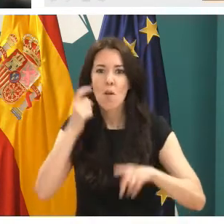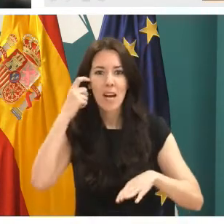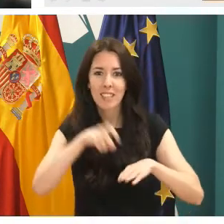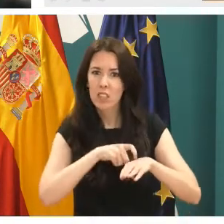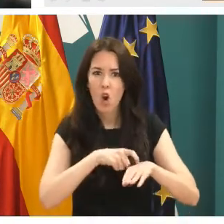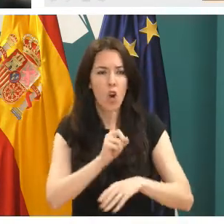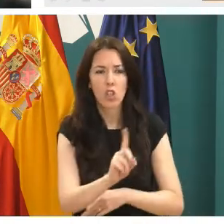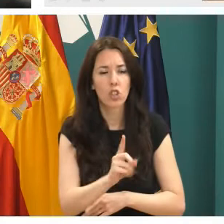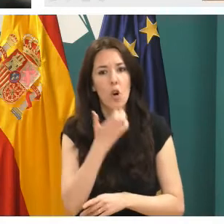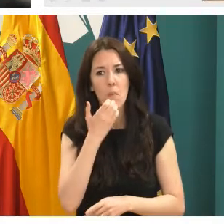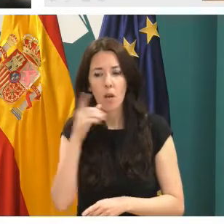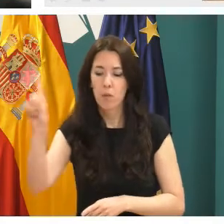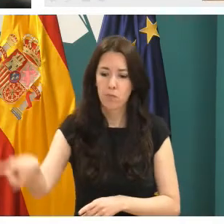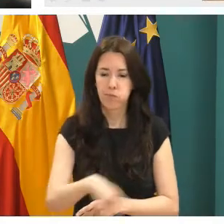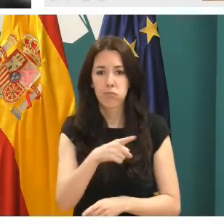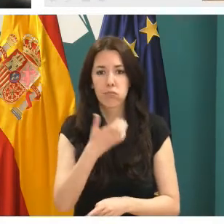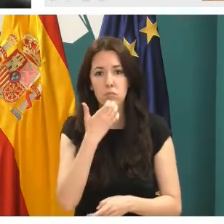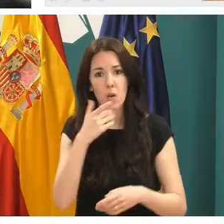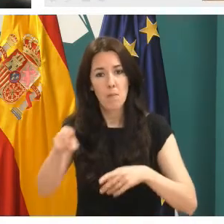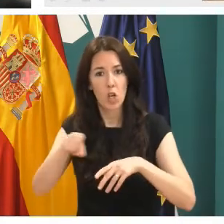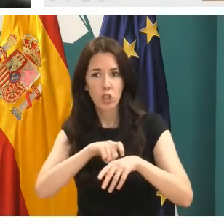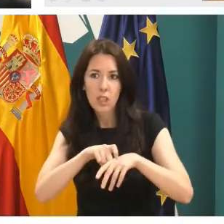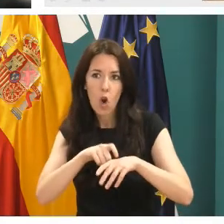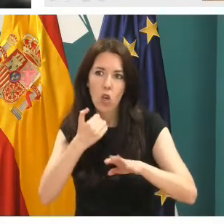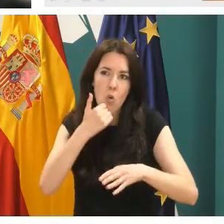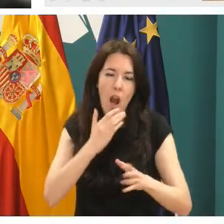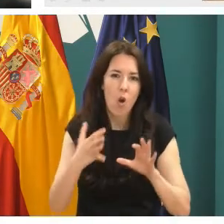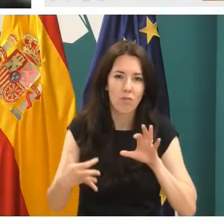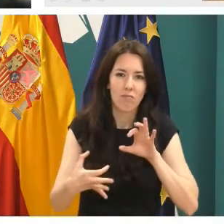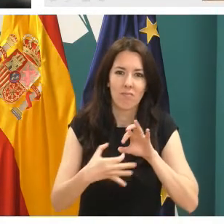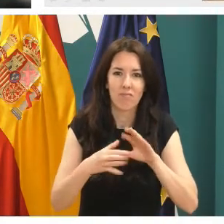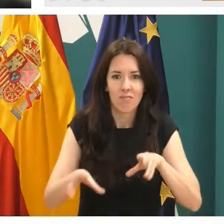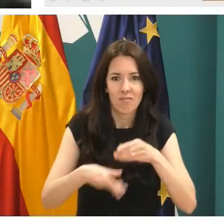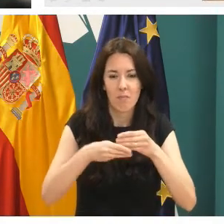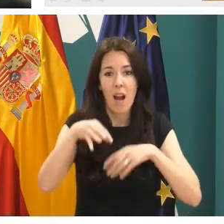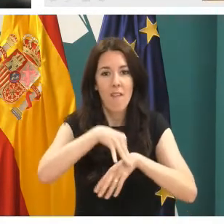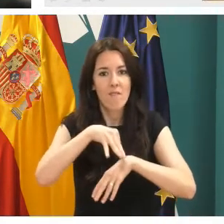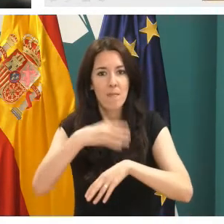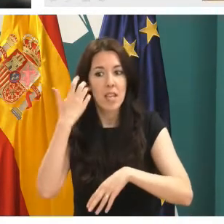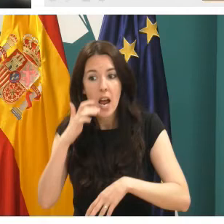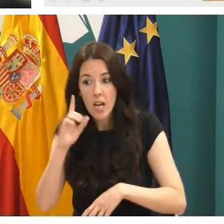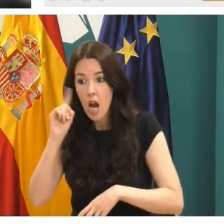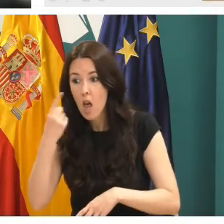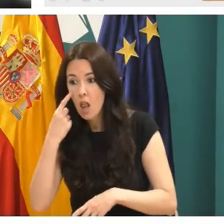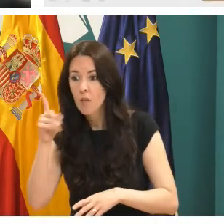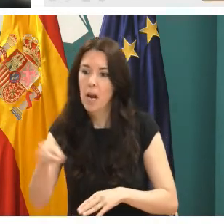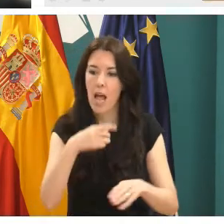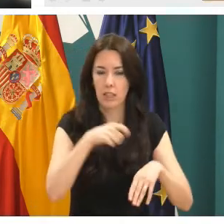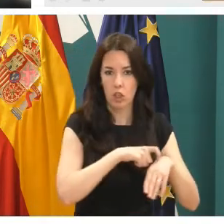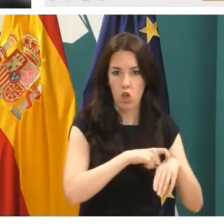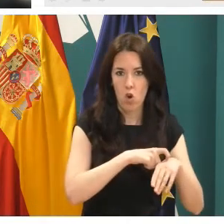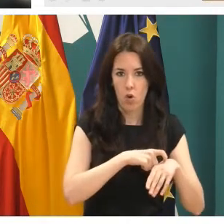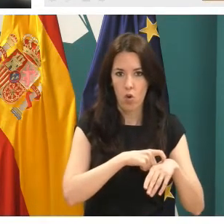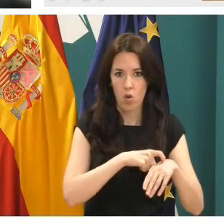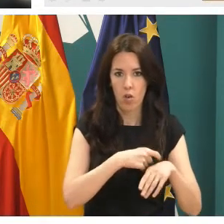en sí, sino que vengan remitidos o con lo psicológico asociado a una enfermedad rara, no significa que no podamos o